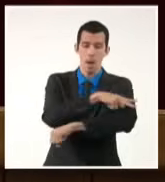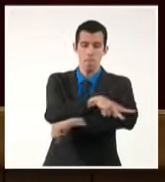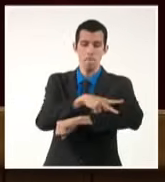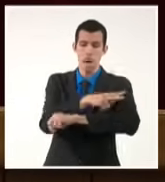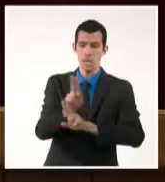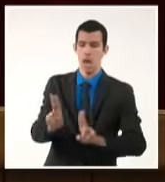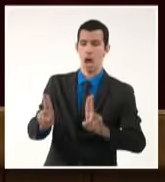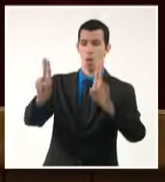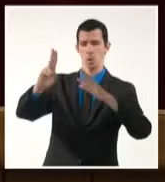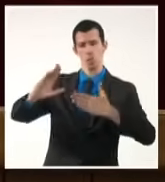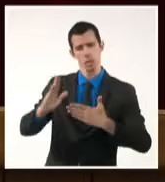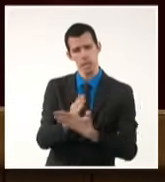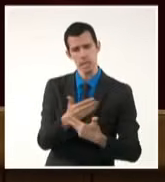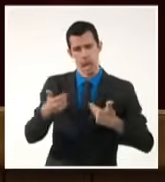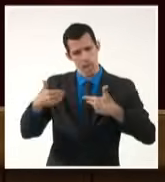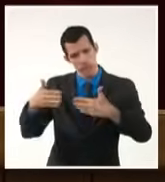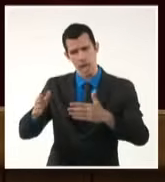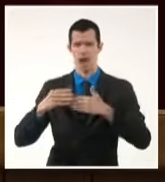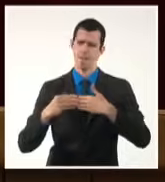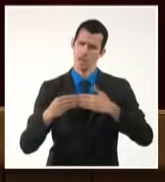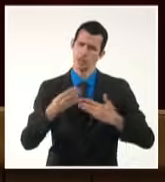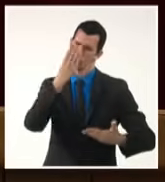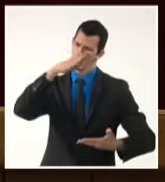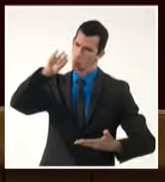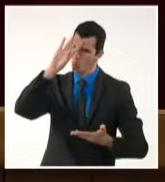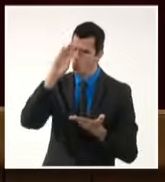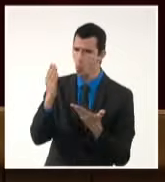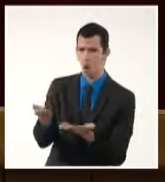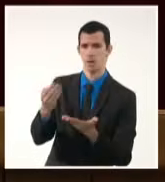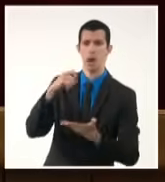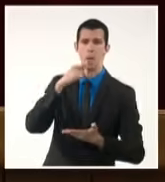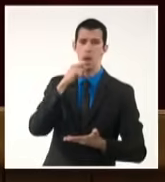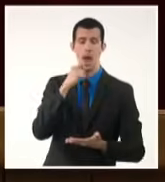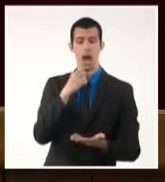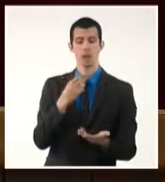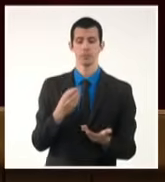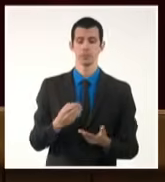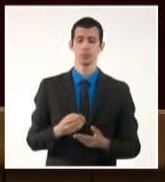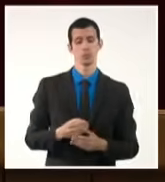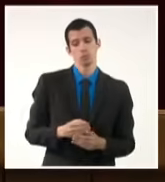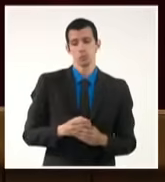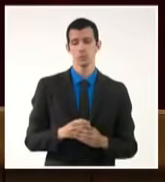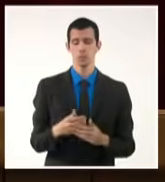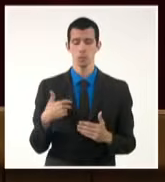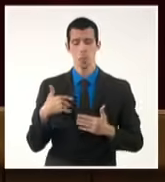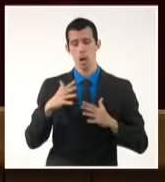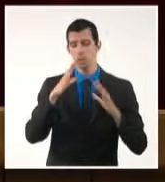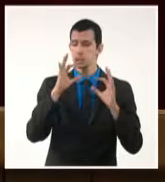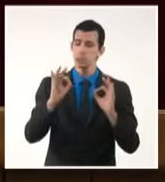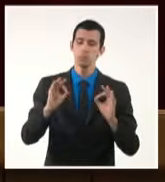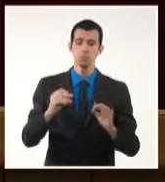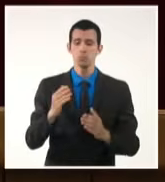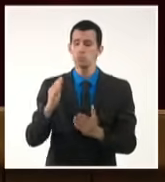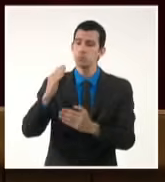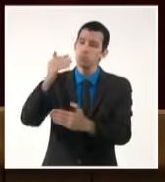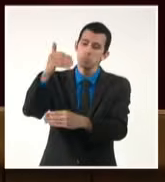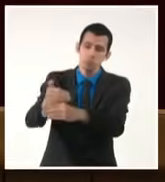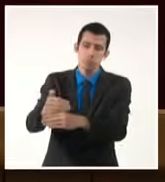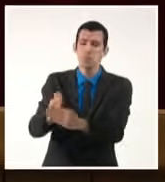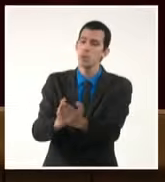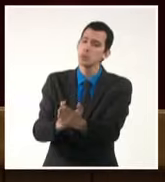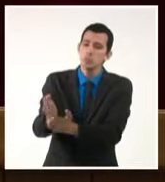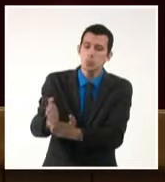cubano, esconde sus reales propósitos de destruir la revolución a cualquier costo. Con la